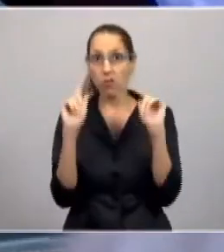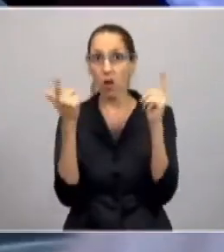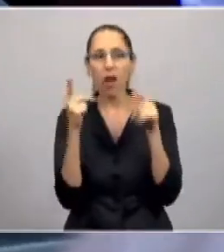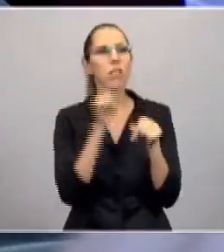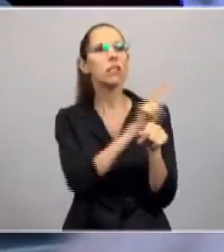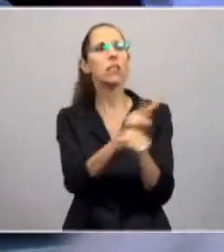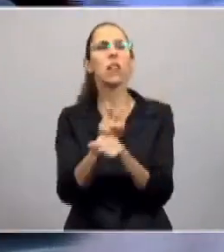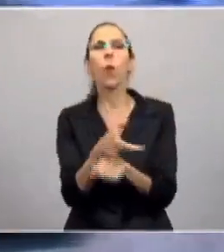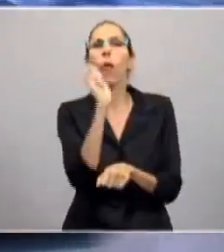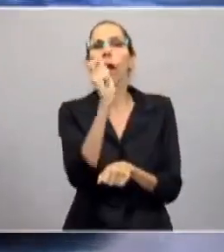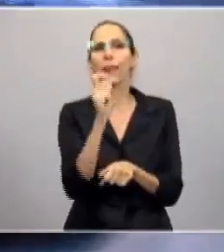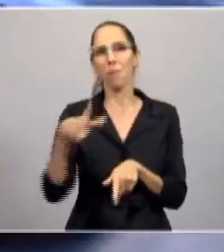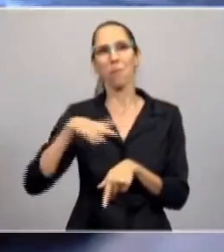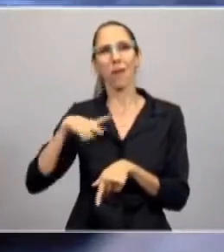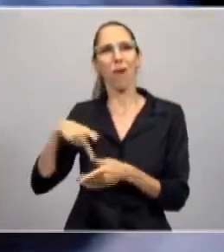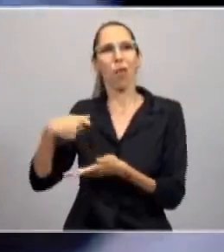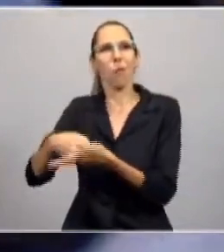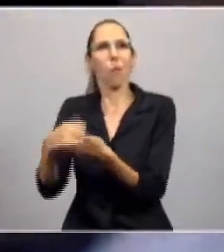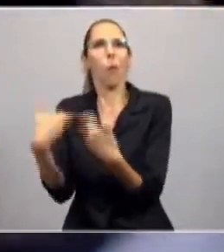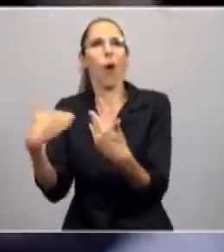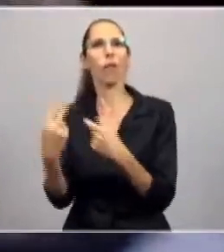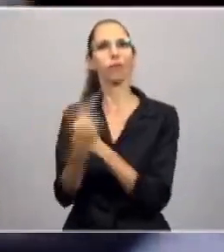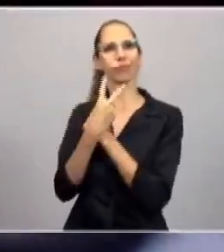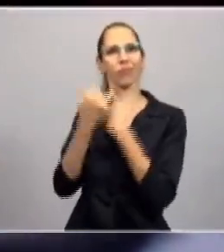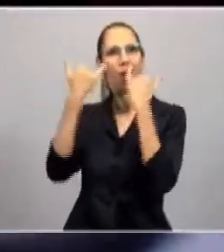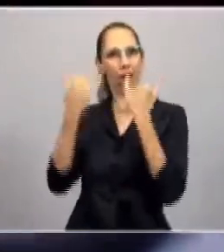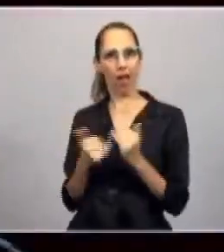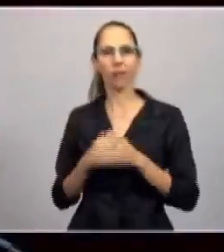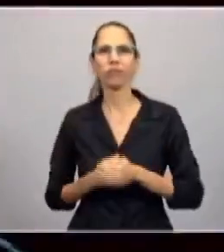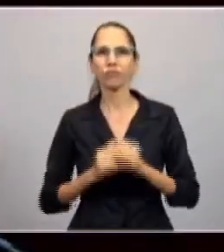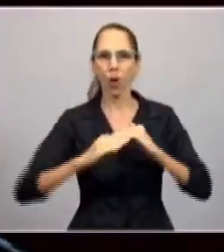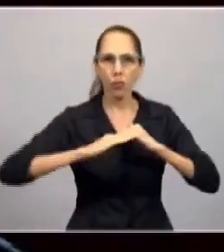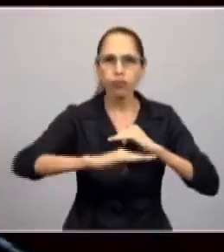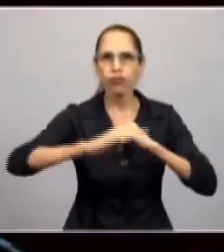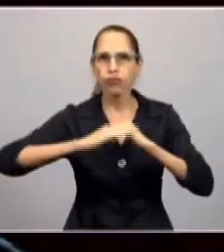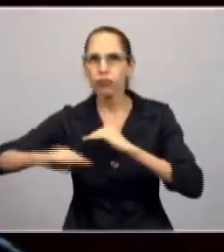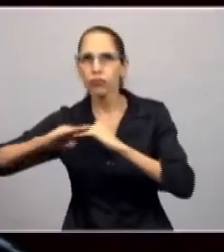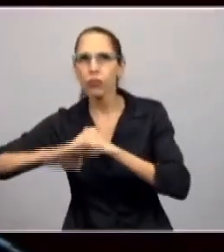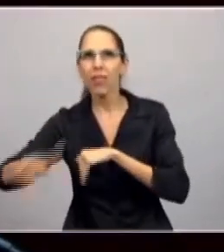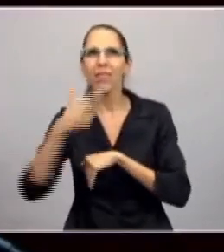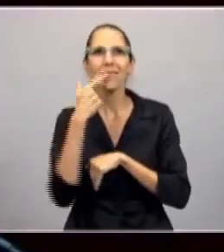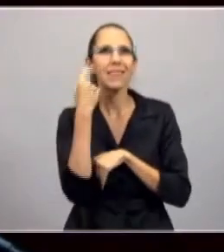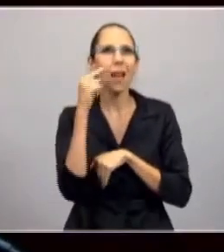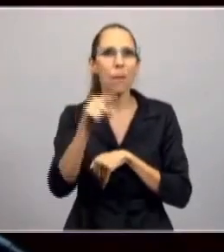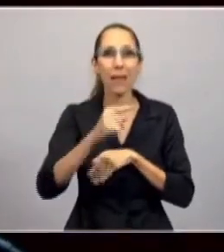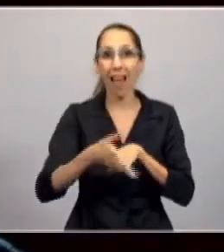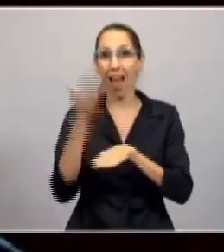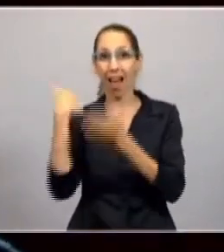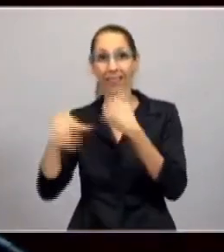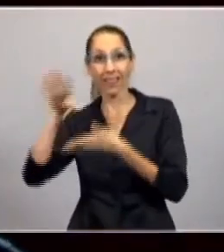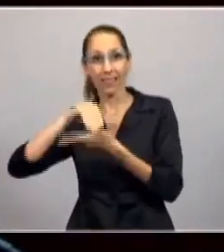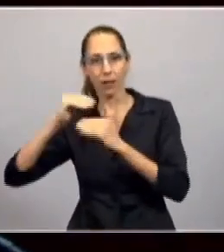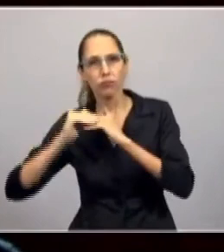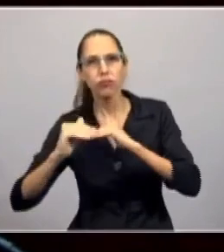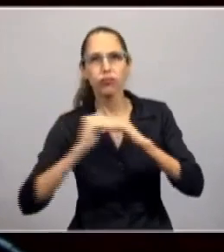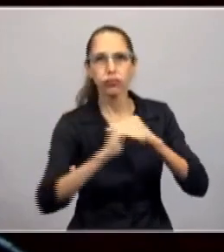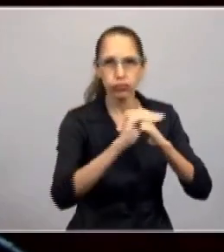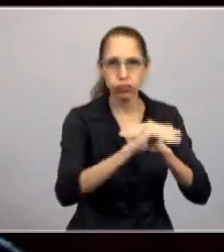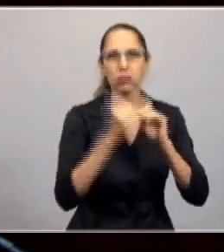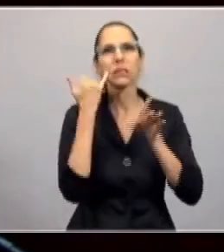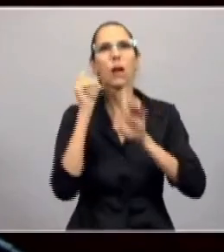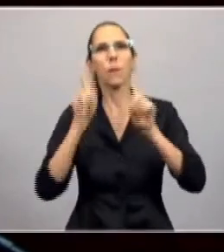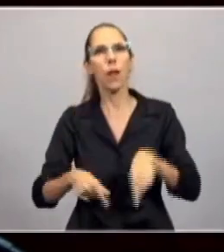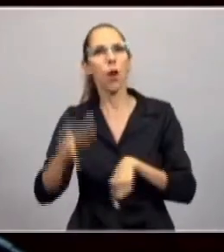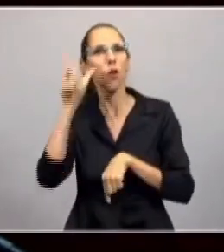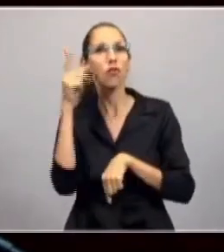quienes pueden contratarla. Asfaltamos 17.500 calles de tierra. Realizamos mejoras en 8.500